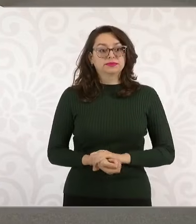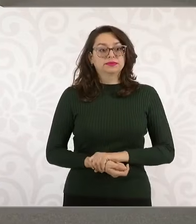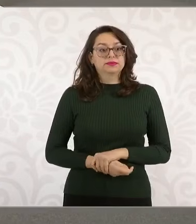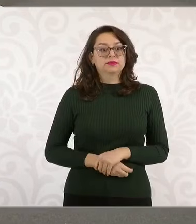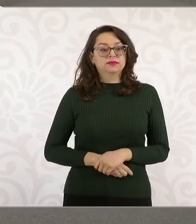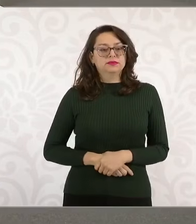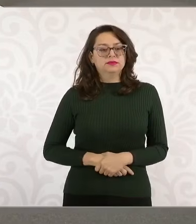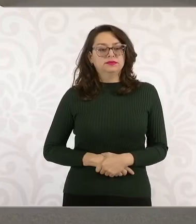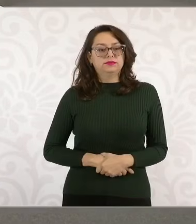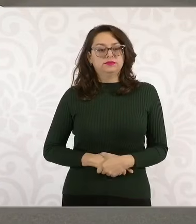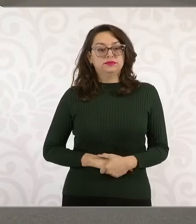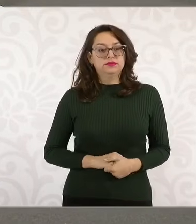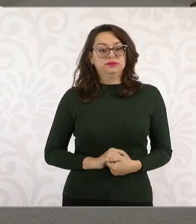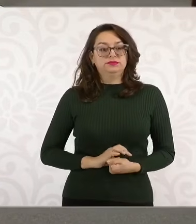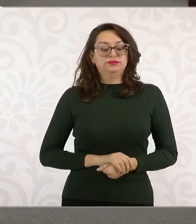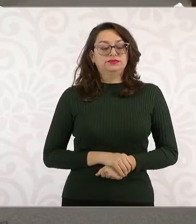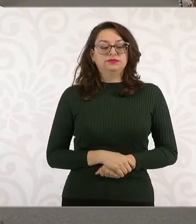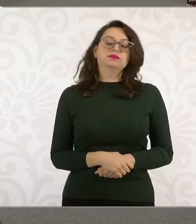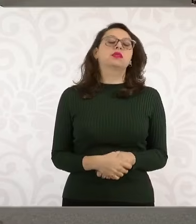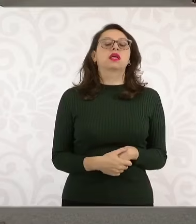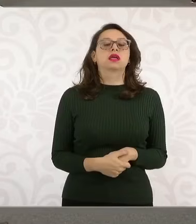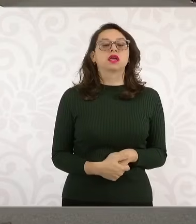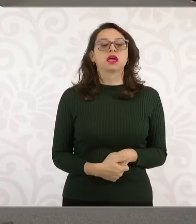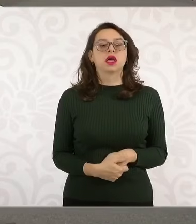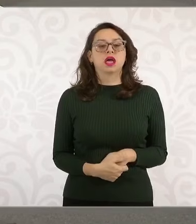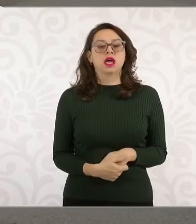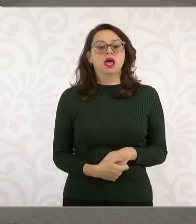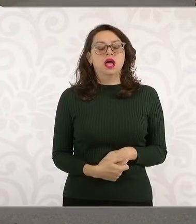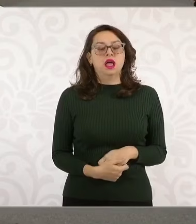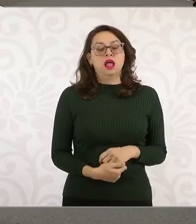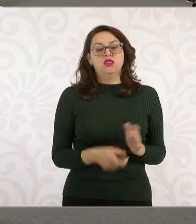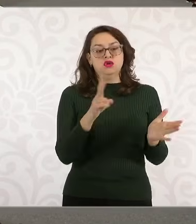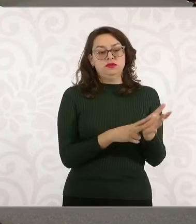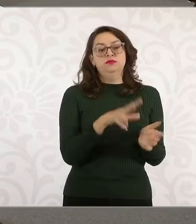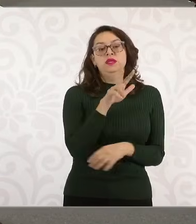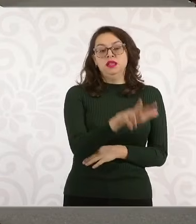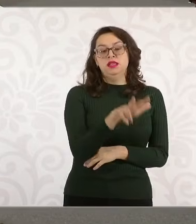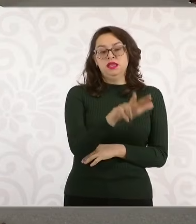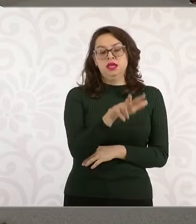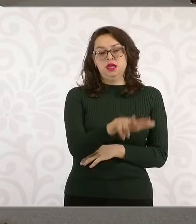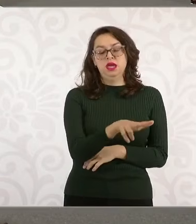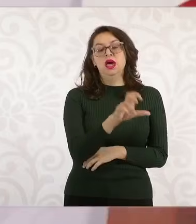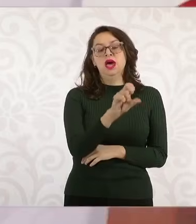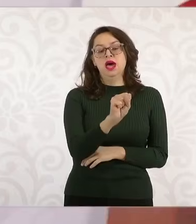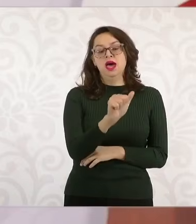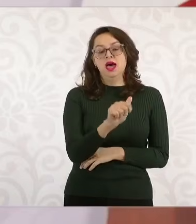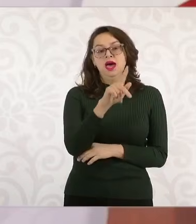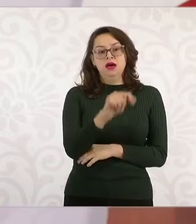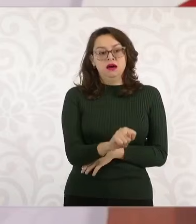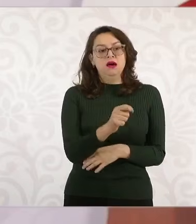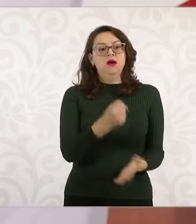Ahí dice. Del 13 al 2018, el SAT determinó a través de resoluciones